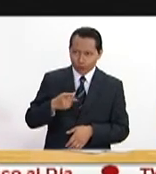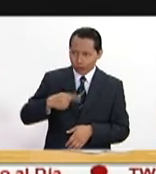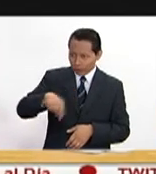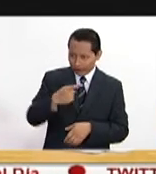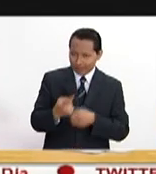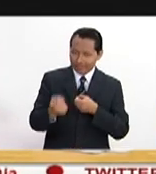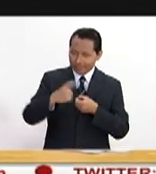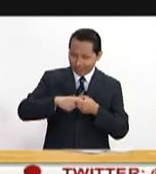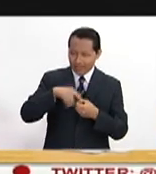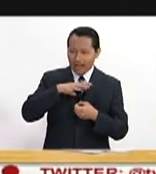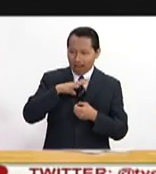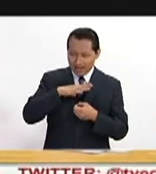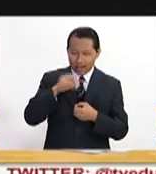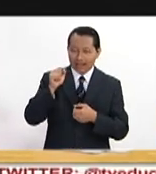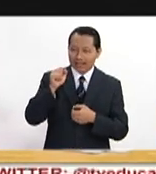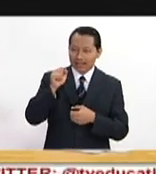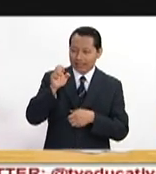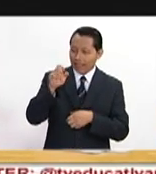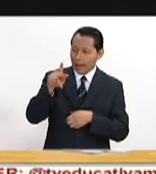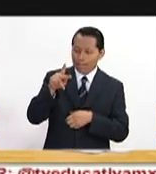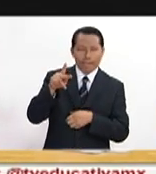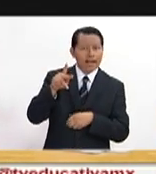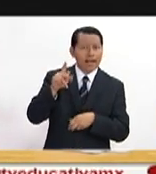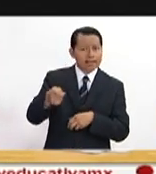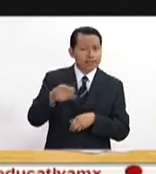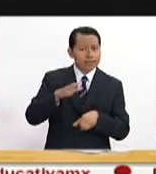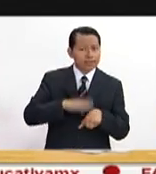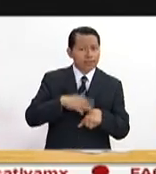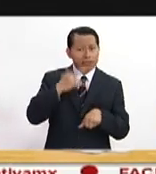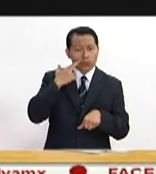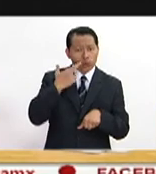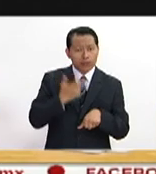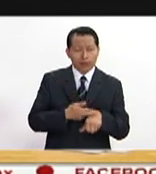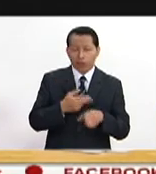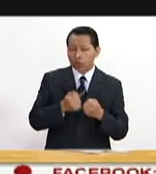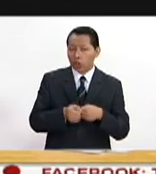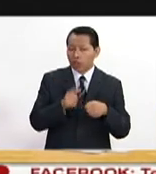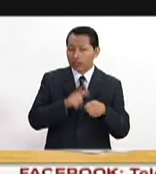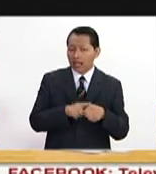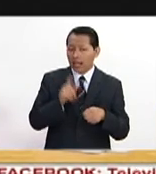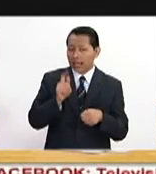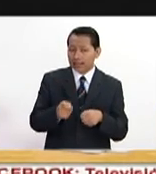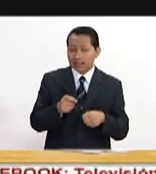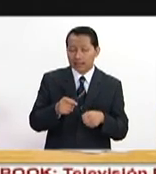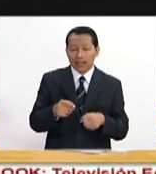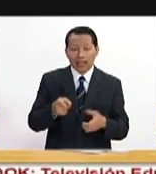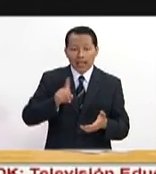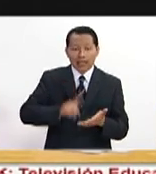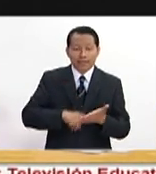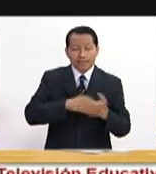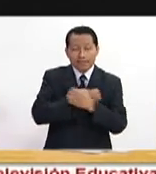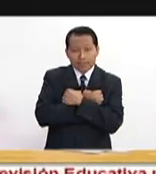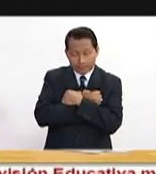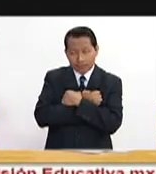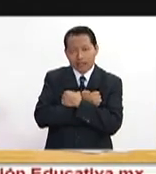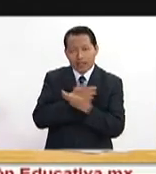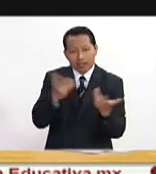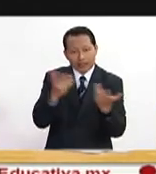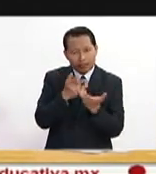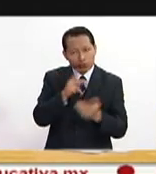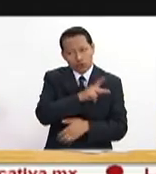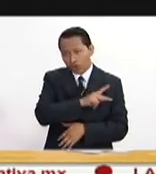de una de las secretarías con mayor responsabilidad social, donde la educación la hacemos